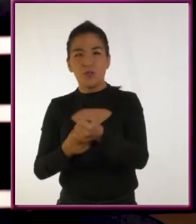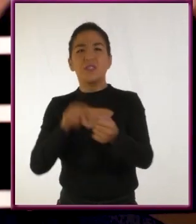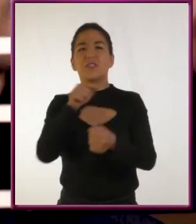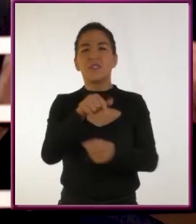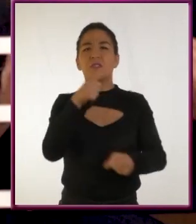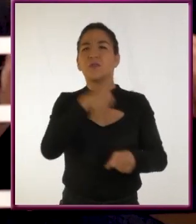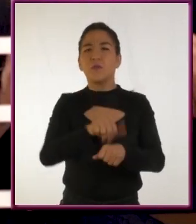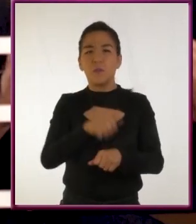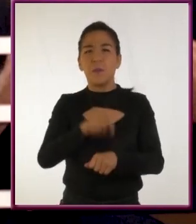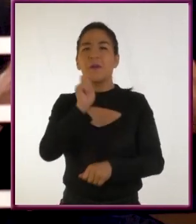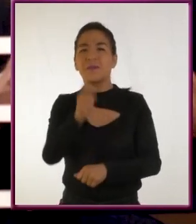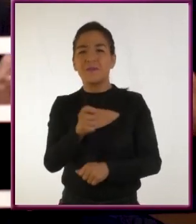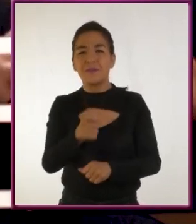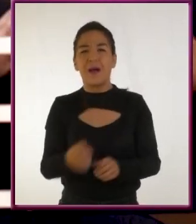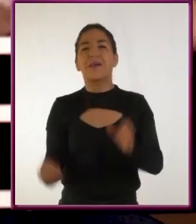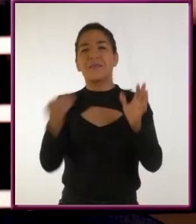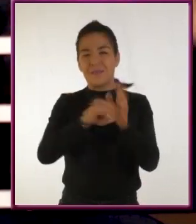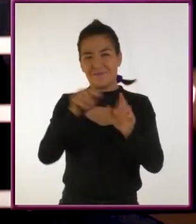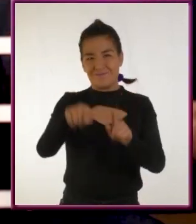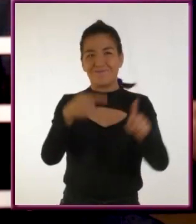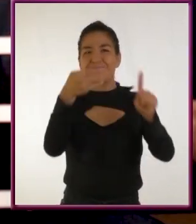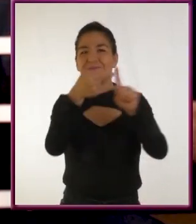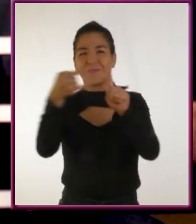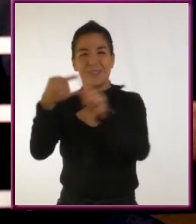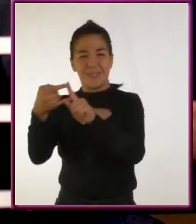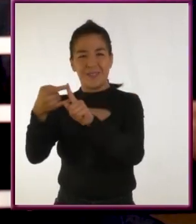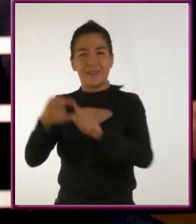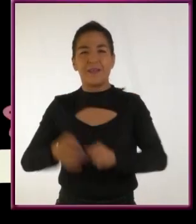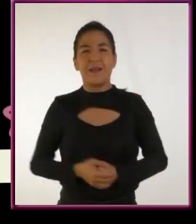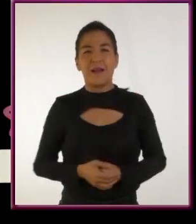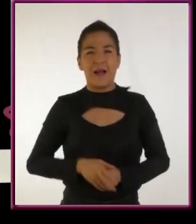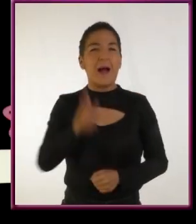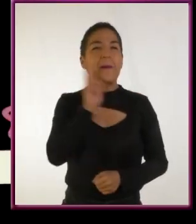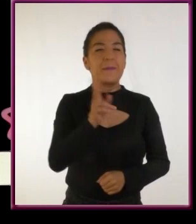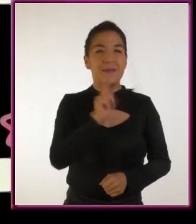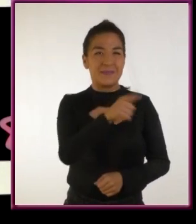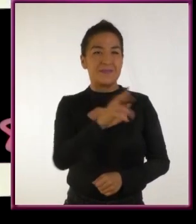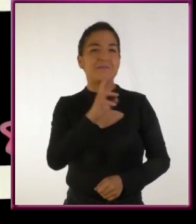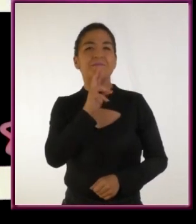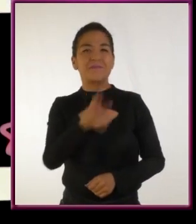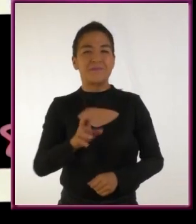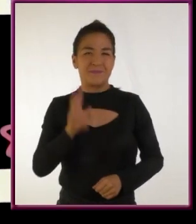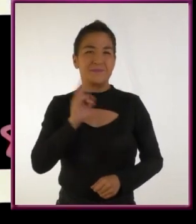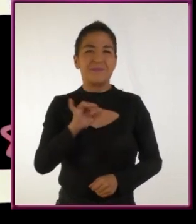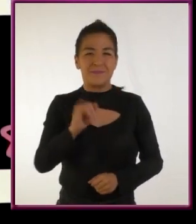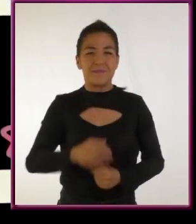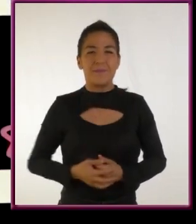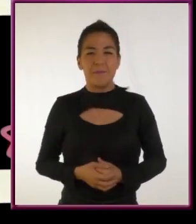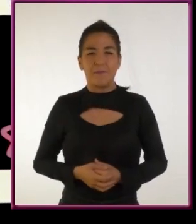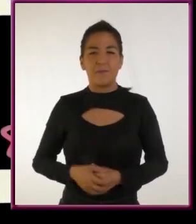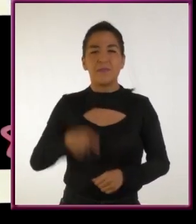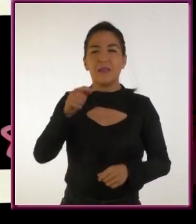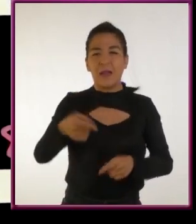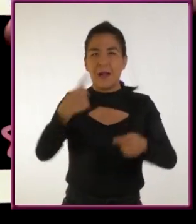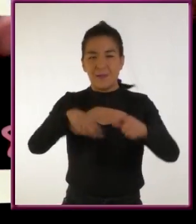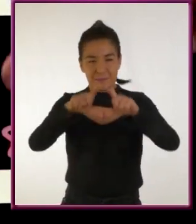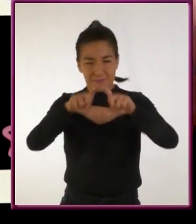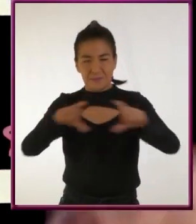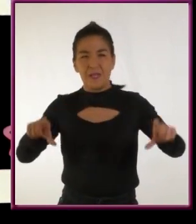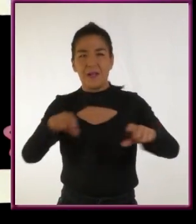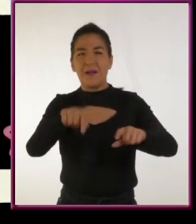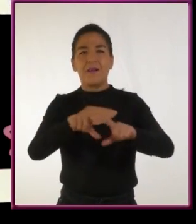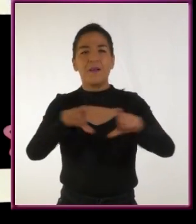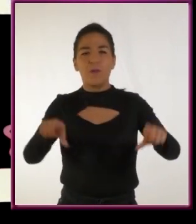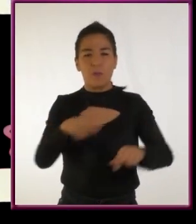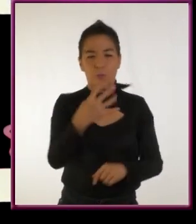obvio que ese par de números estará en ese par de casillas. Vamos a ver si lo podemos resolver, ¿no? Va, me late. Sí, sí, sí. En esta